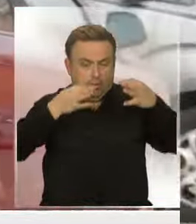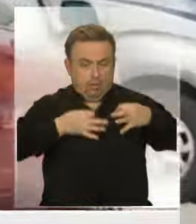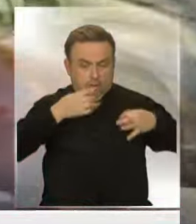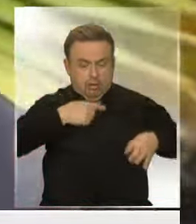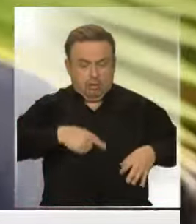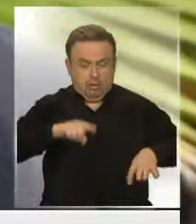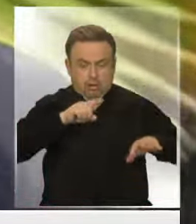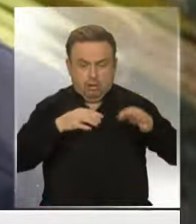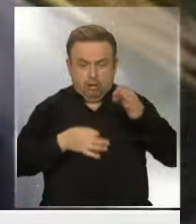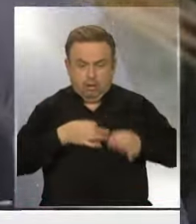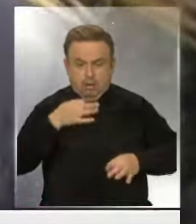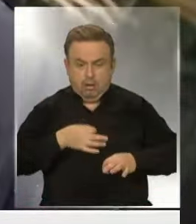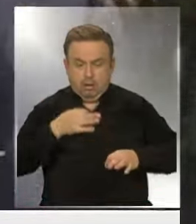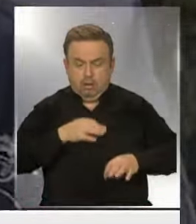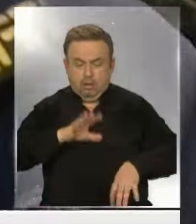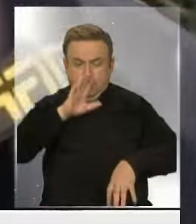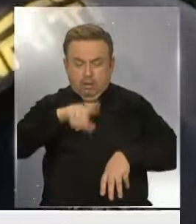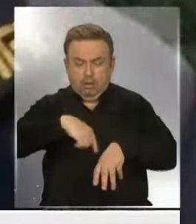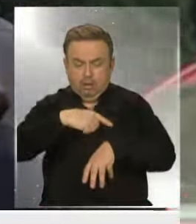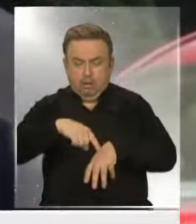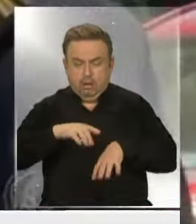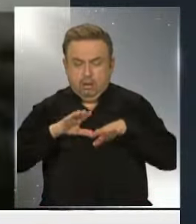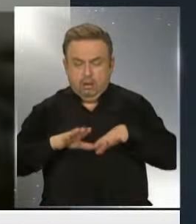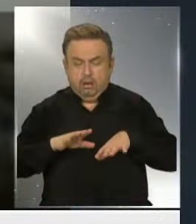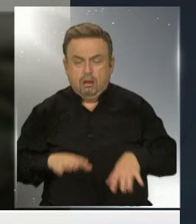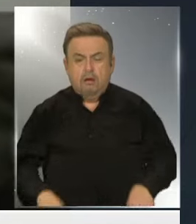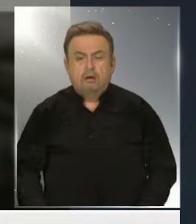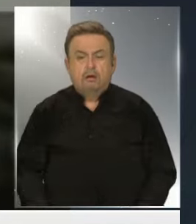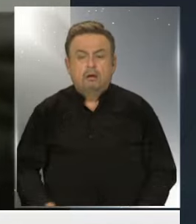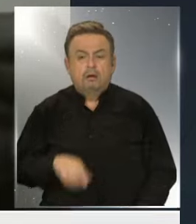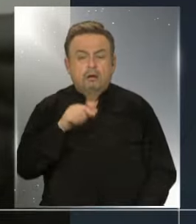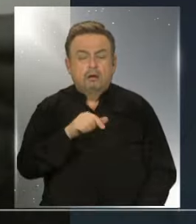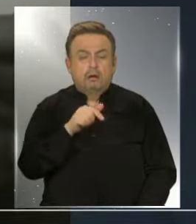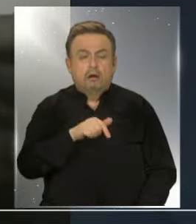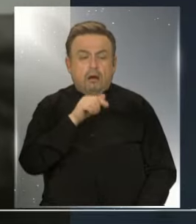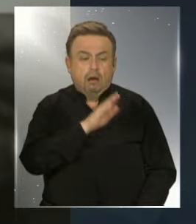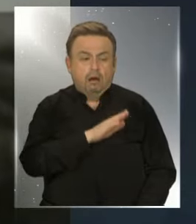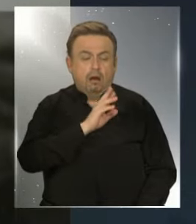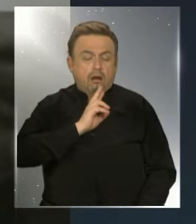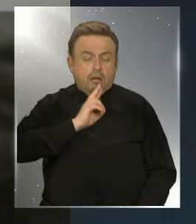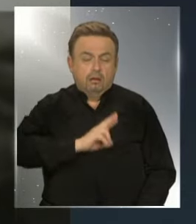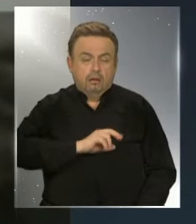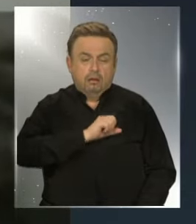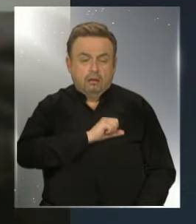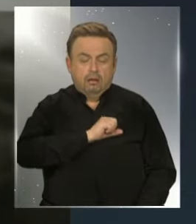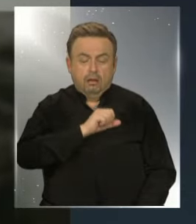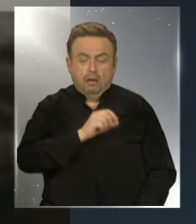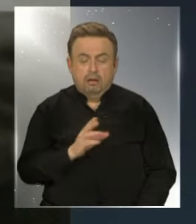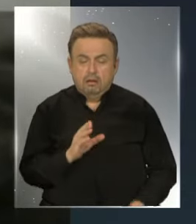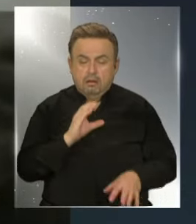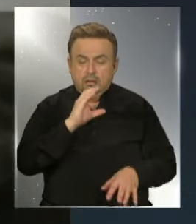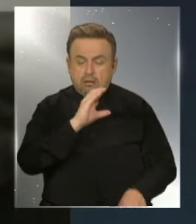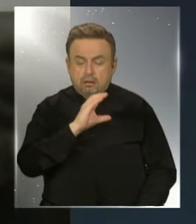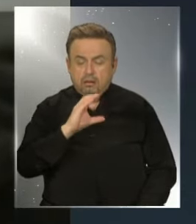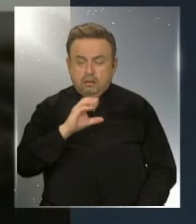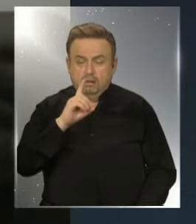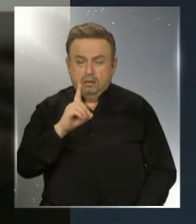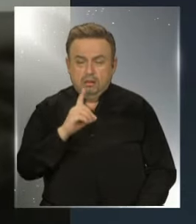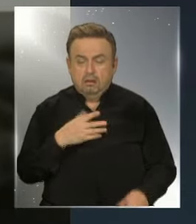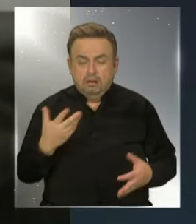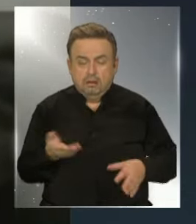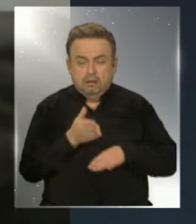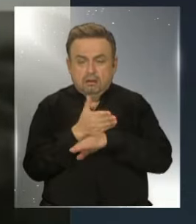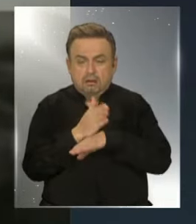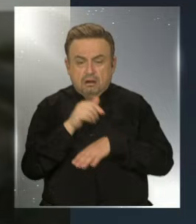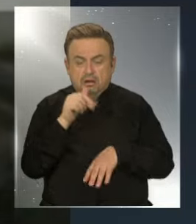que se extendió por más de 5 horas. Los varones al CDP Santiago Sur con estrictas medidas de seguridad y las damas